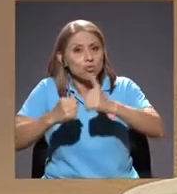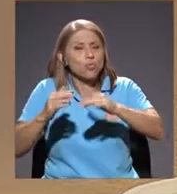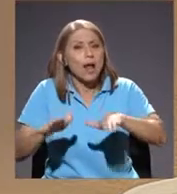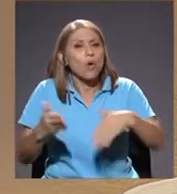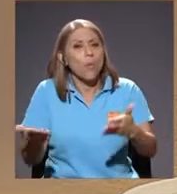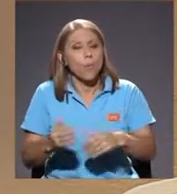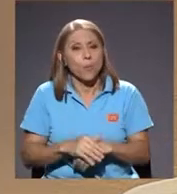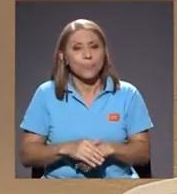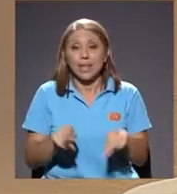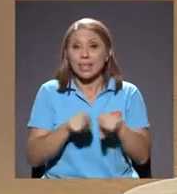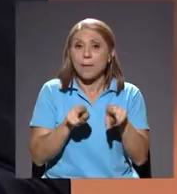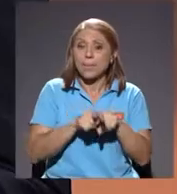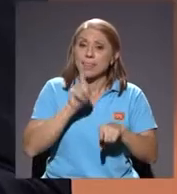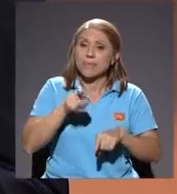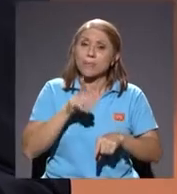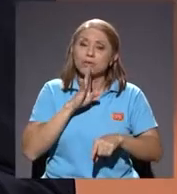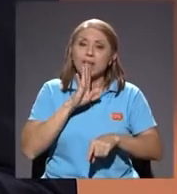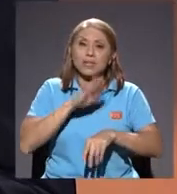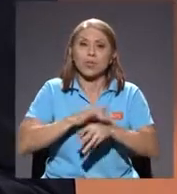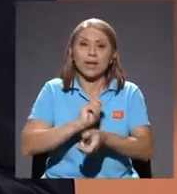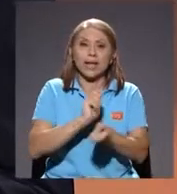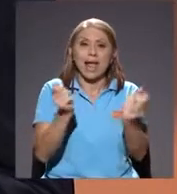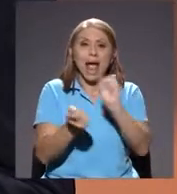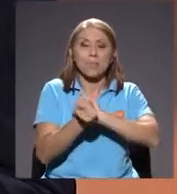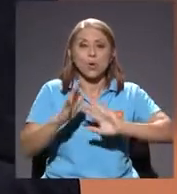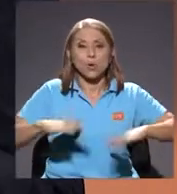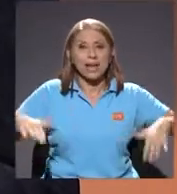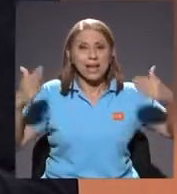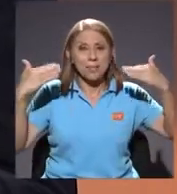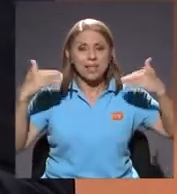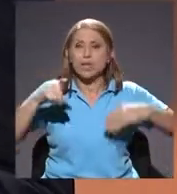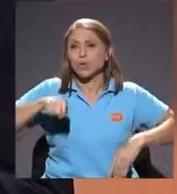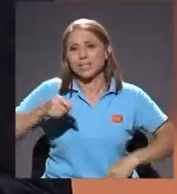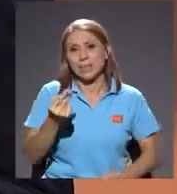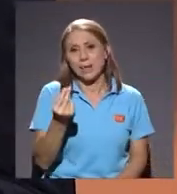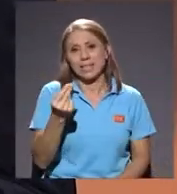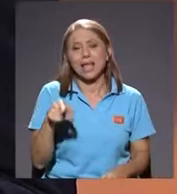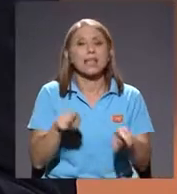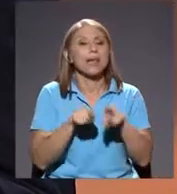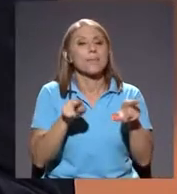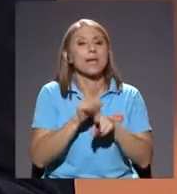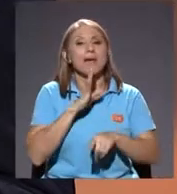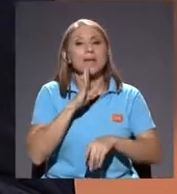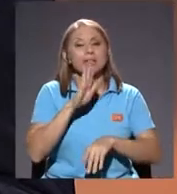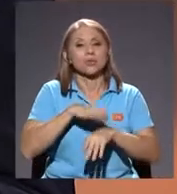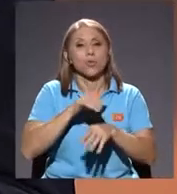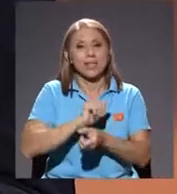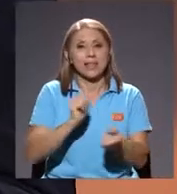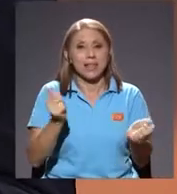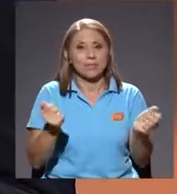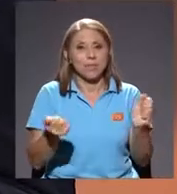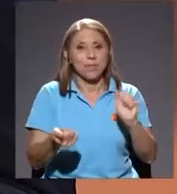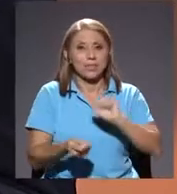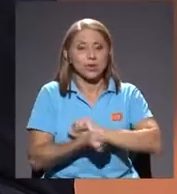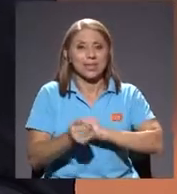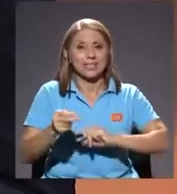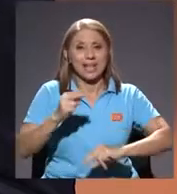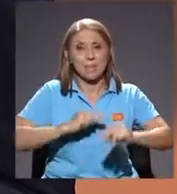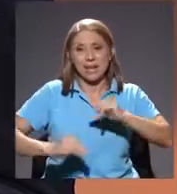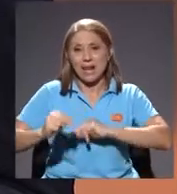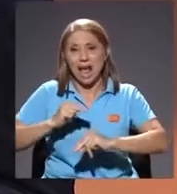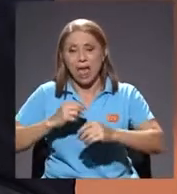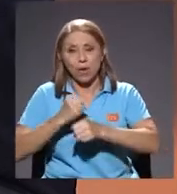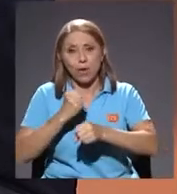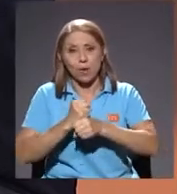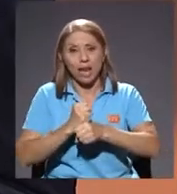cambio climático eso va a requerir plata y tenemos que hablar de las transformaciones que vienen en el mercado laboral verdad con